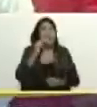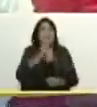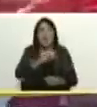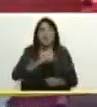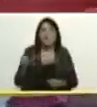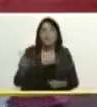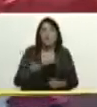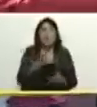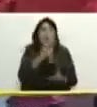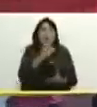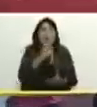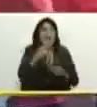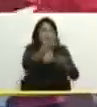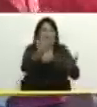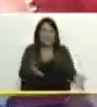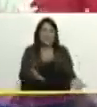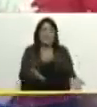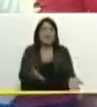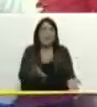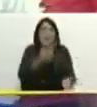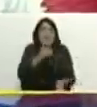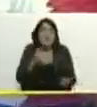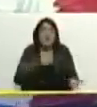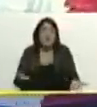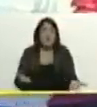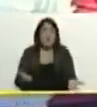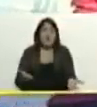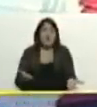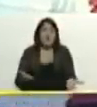ni nada de esa vaina, no había nada de eso.